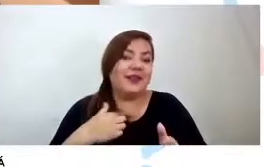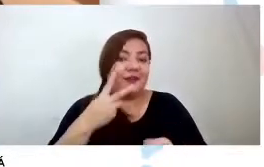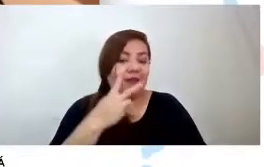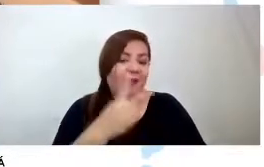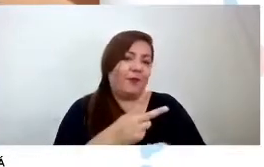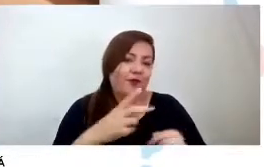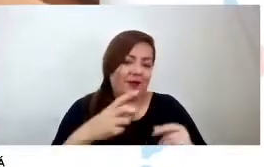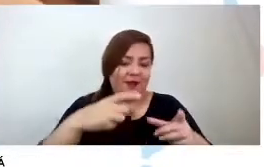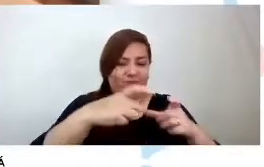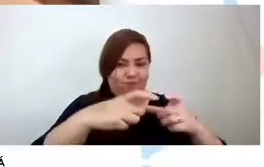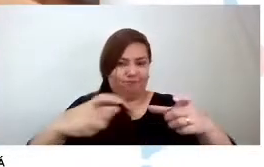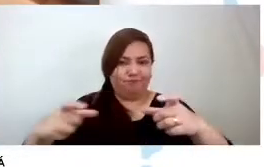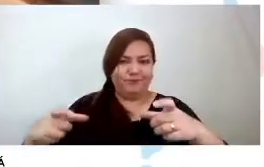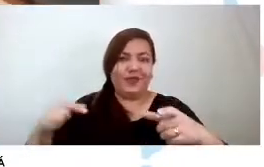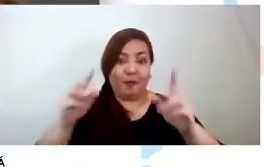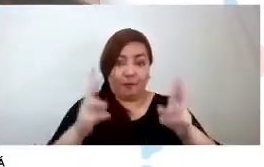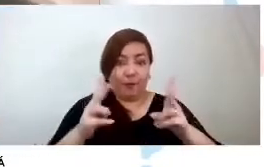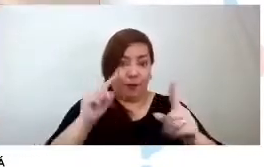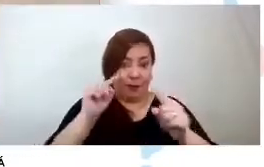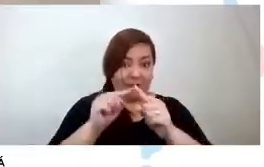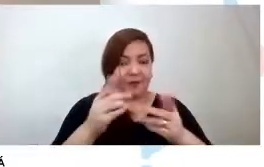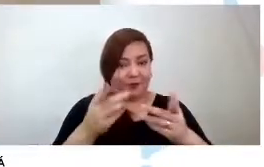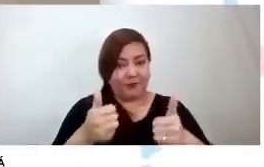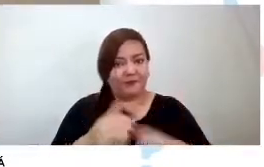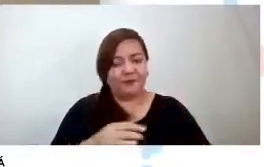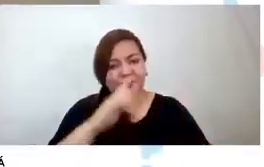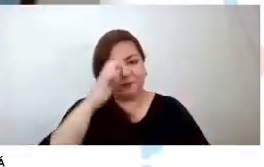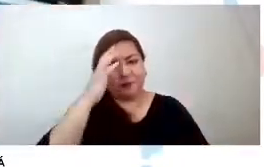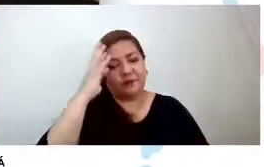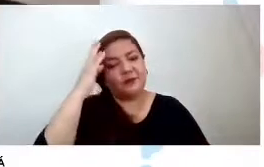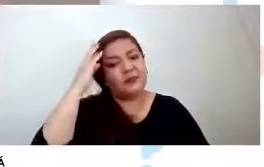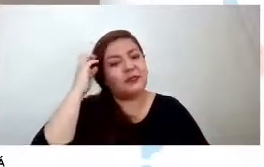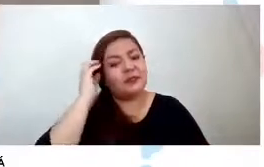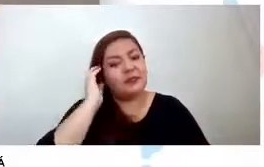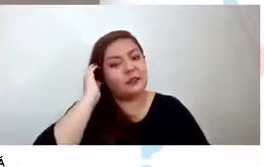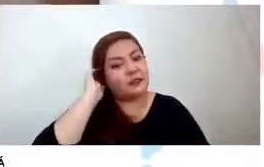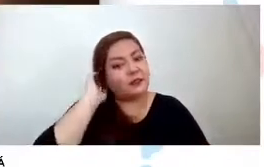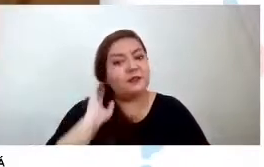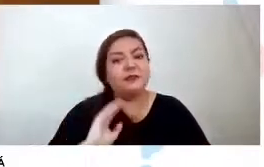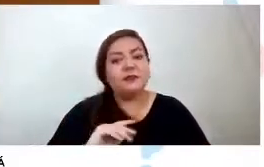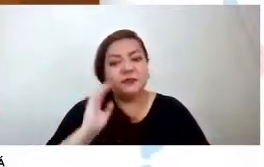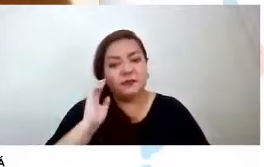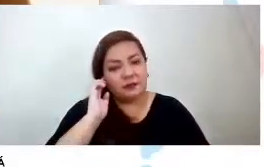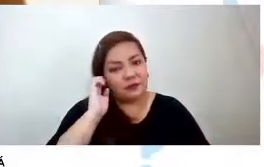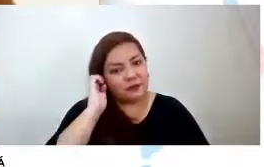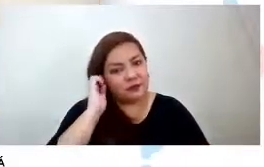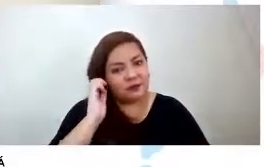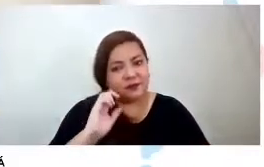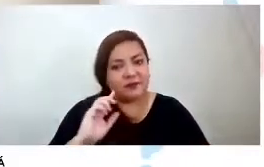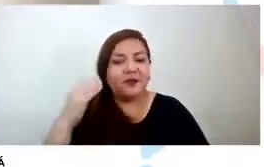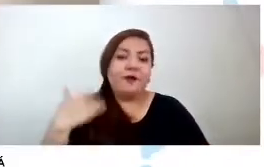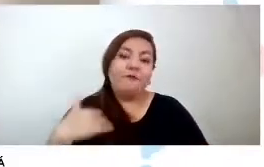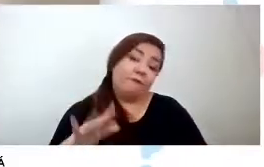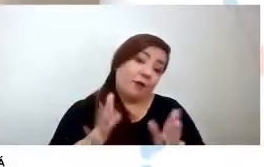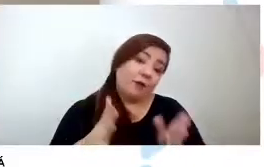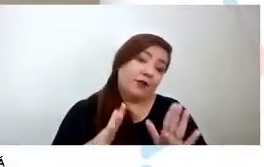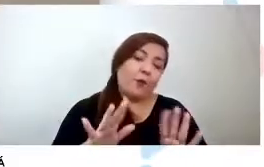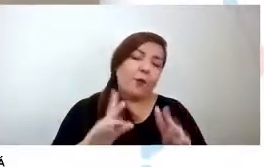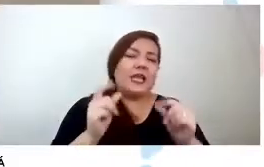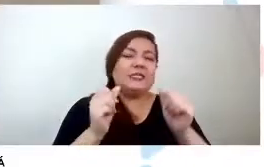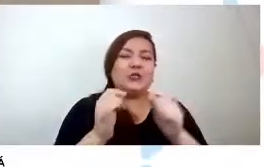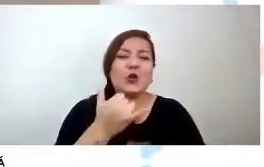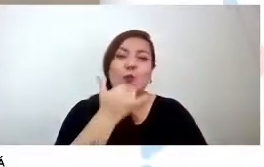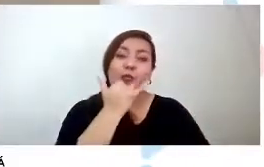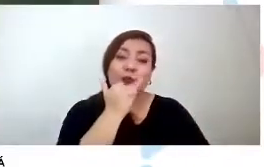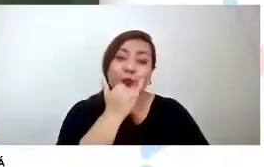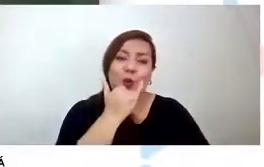y en directo. ¿Bien? Así que vamos a hacer como prácticamente en el YouTube, cuando abren las cajas,